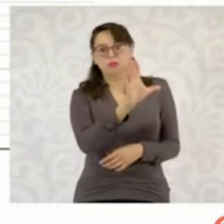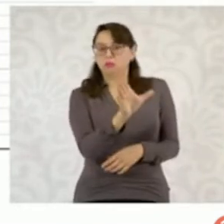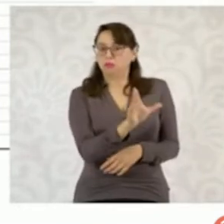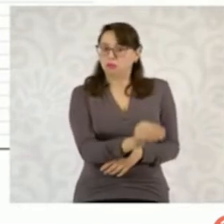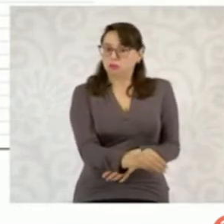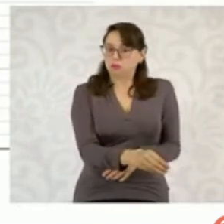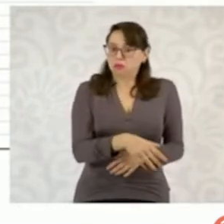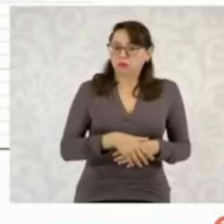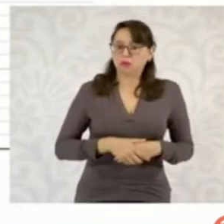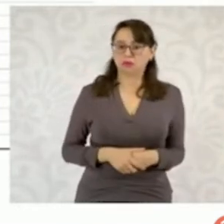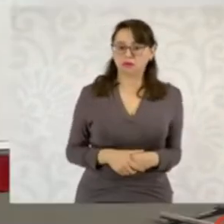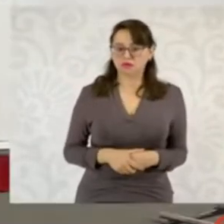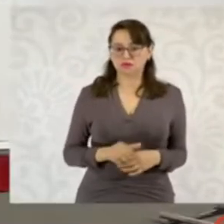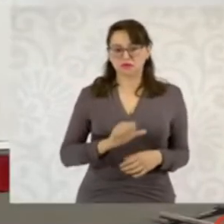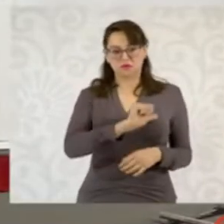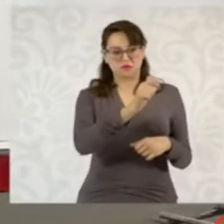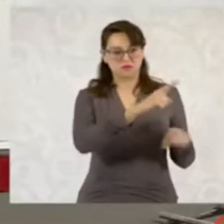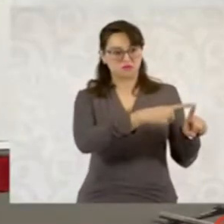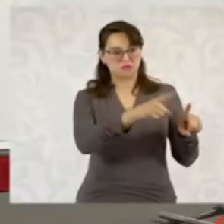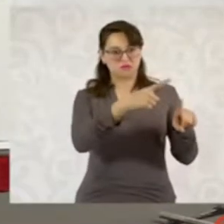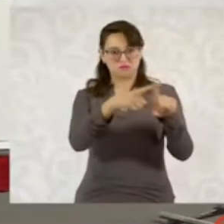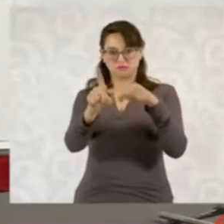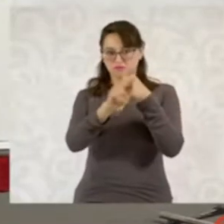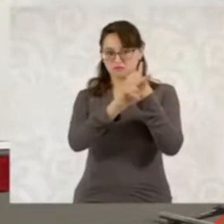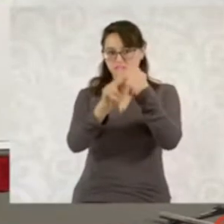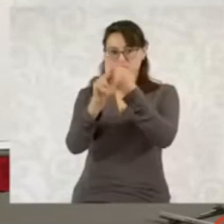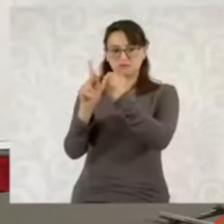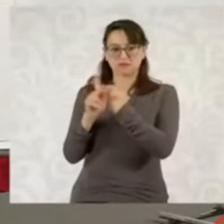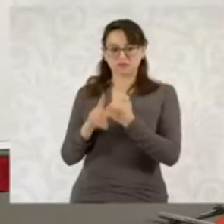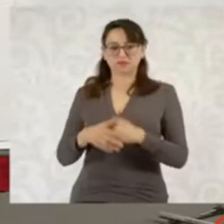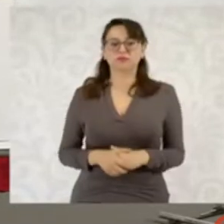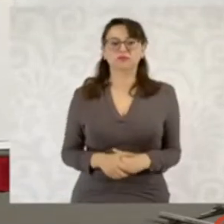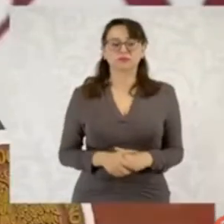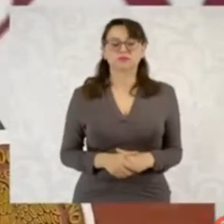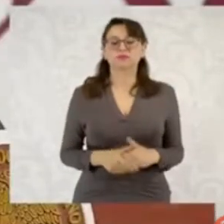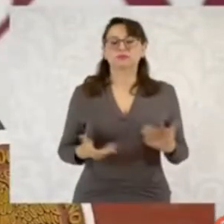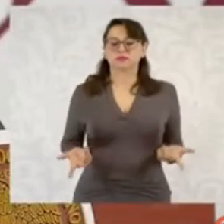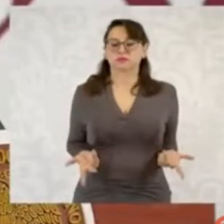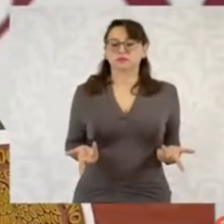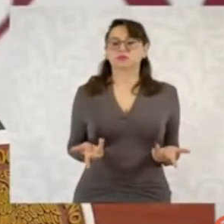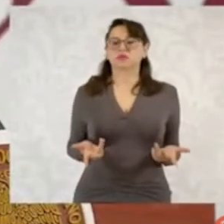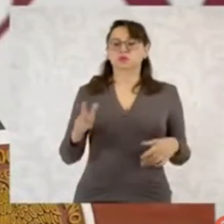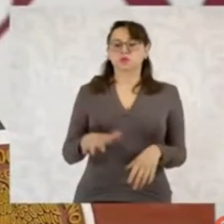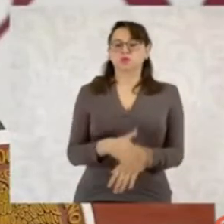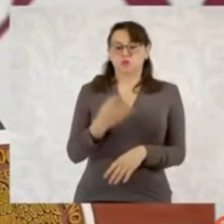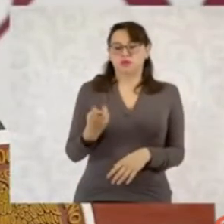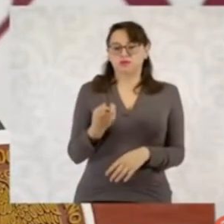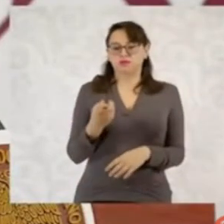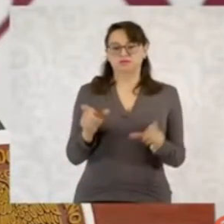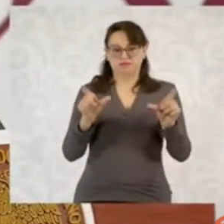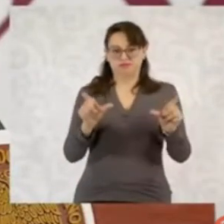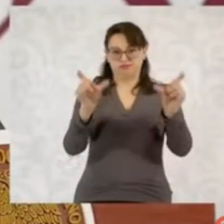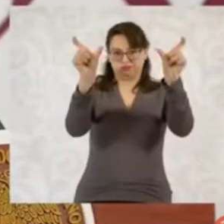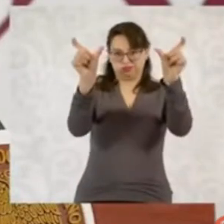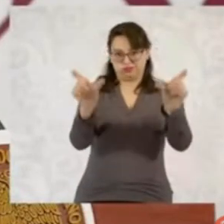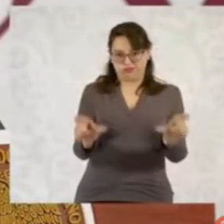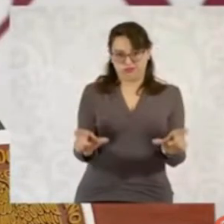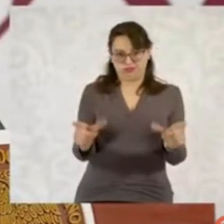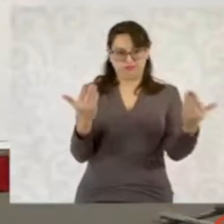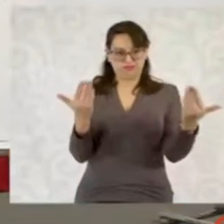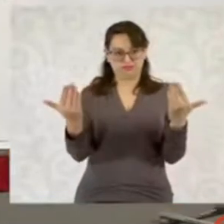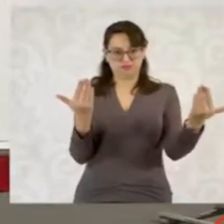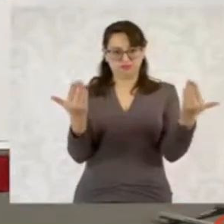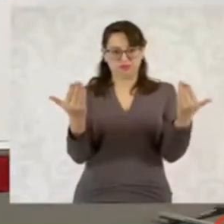narcoexpresidente AMLO, de otros países. Veamos, por eso se colocó juntas estas dos gráficas,